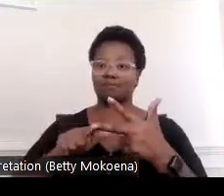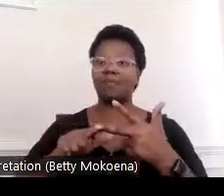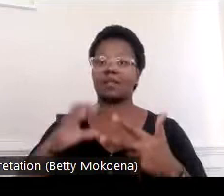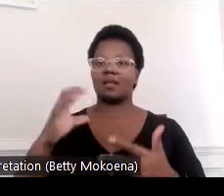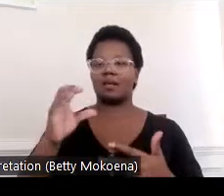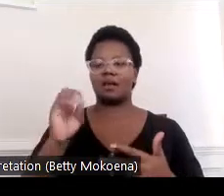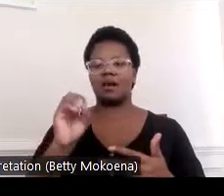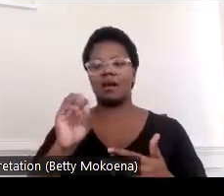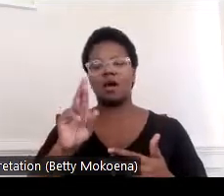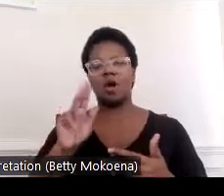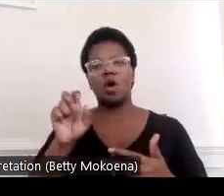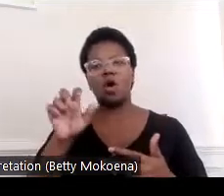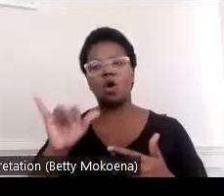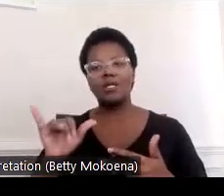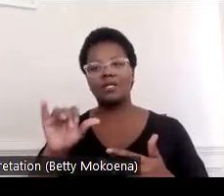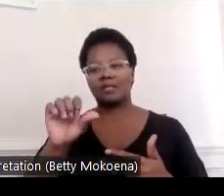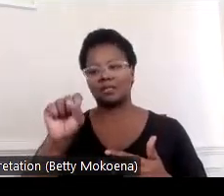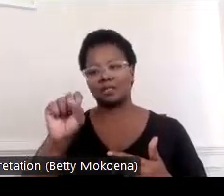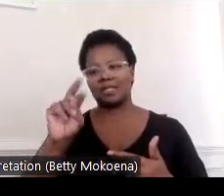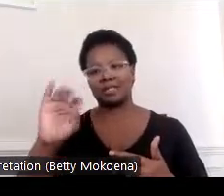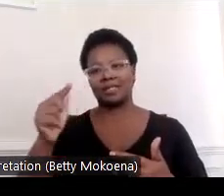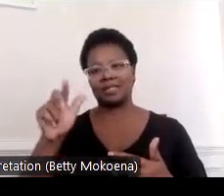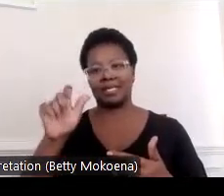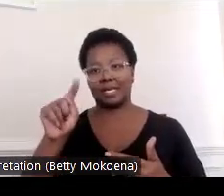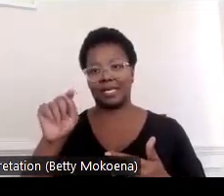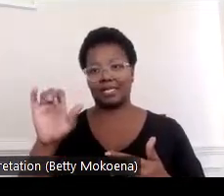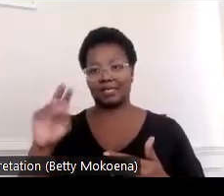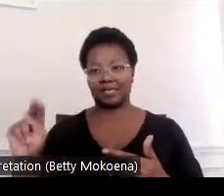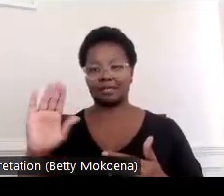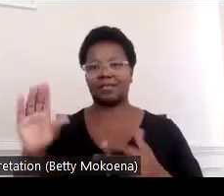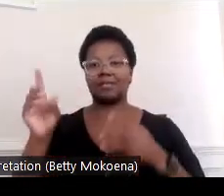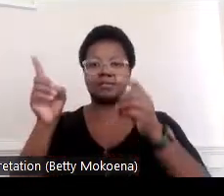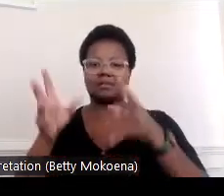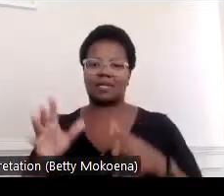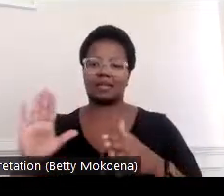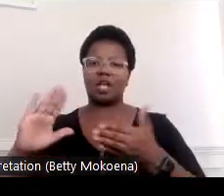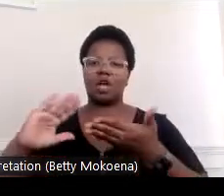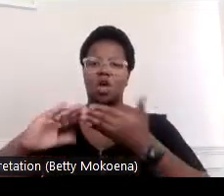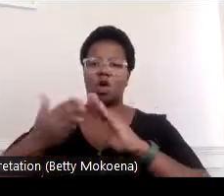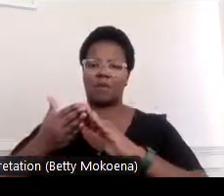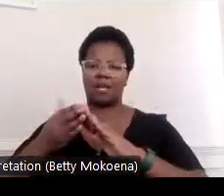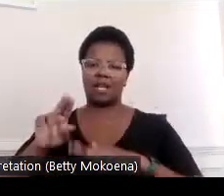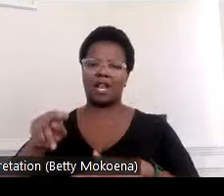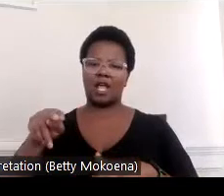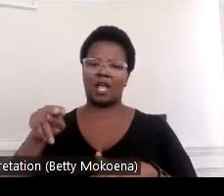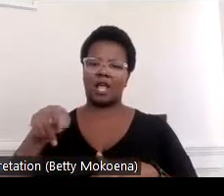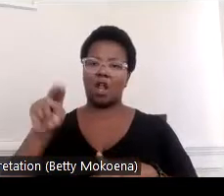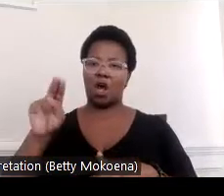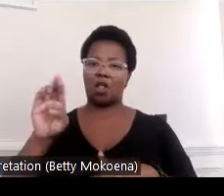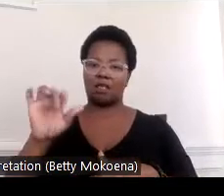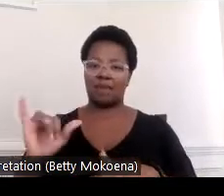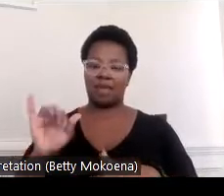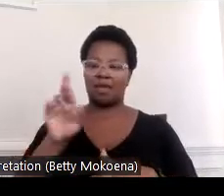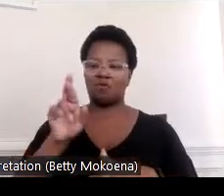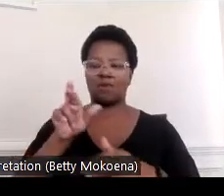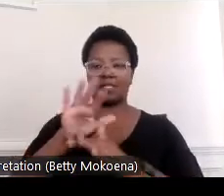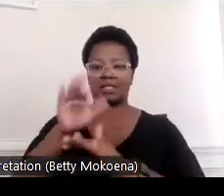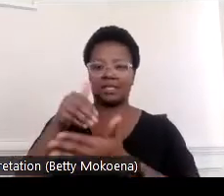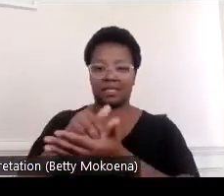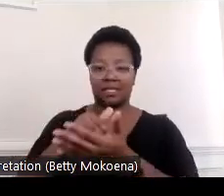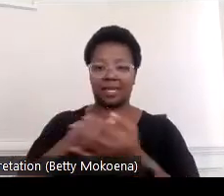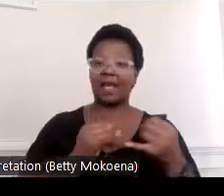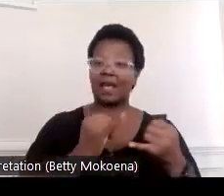a Corning singleton y ellas la directora de servicios comunitarios en Centro Regional Norte y finalmente